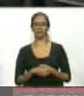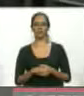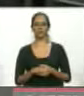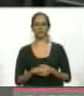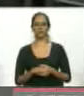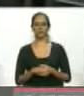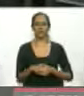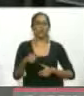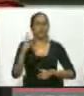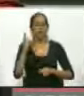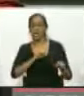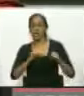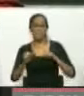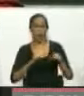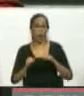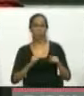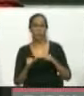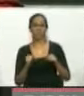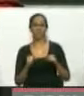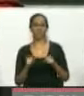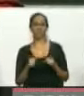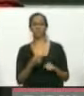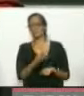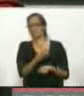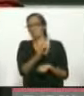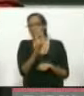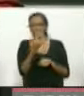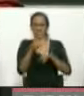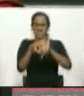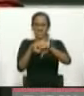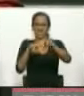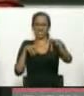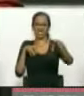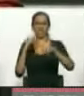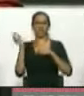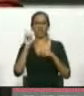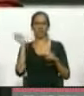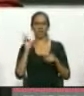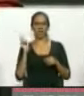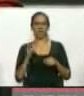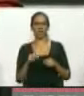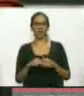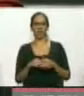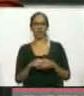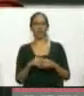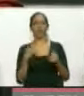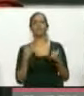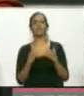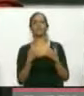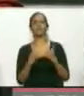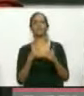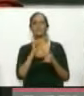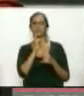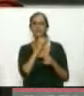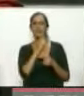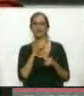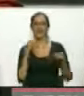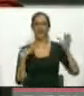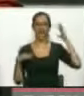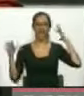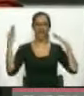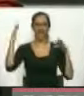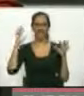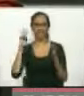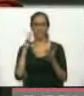la única movilización multitudinaria que se generó en venezuela últimamente se llamaron carnavales